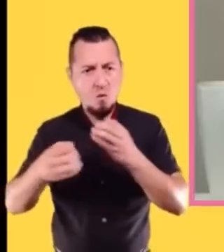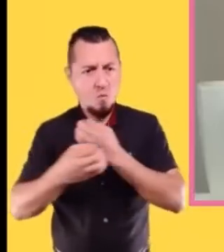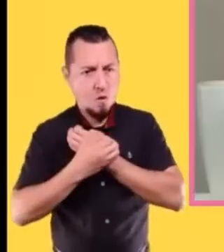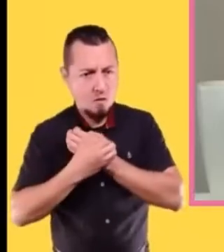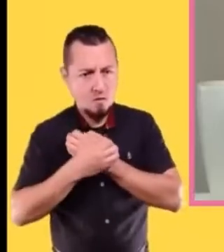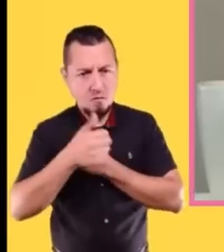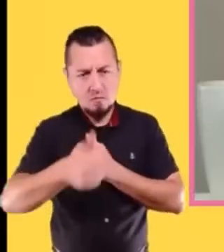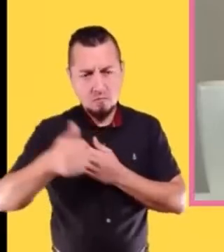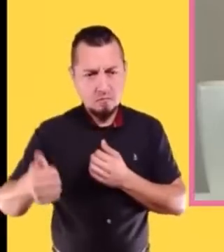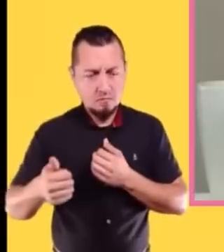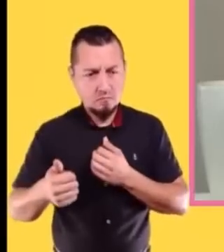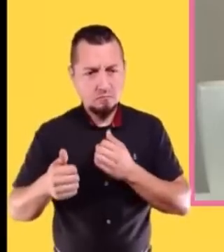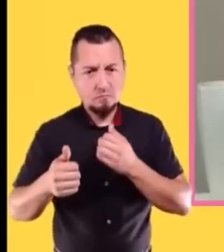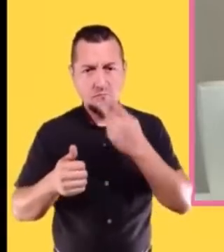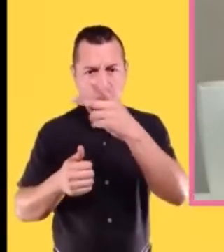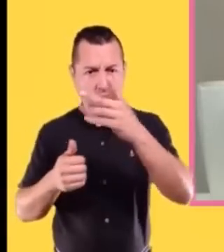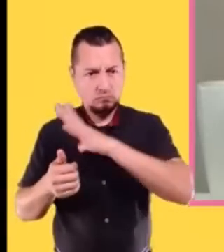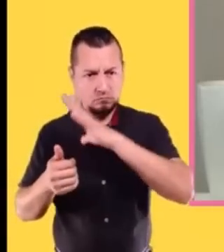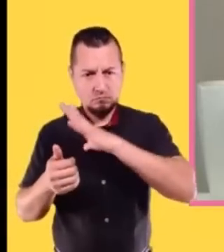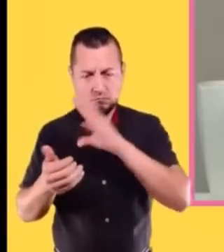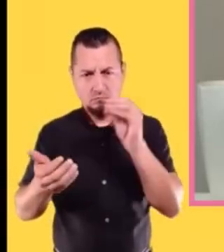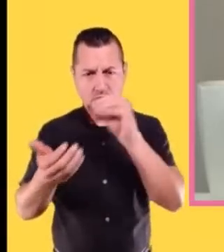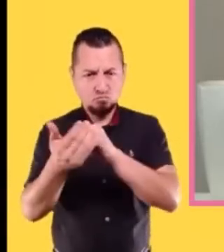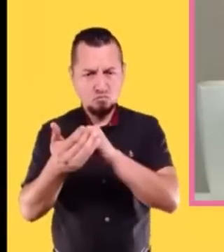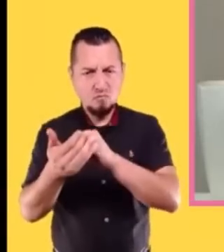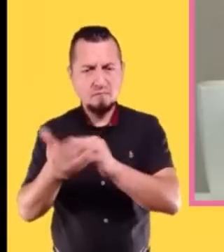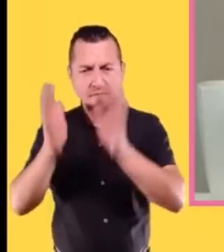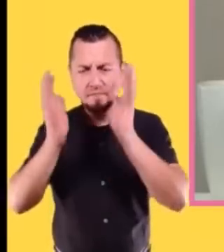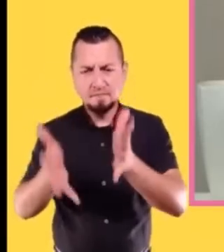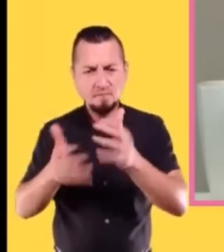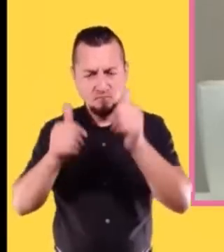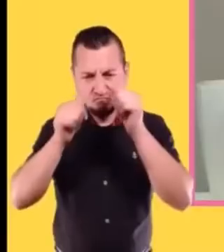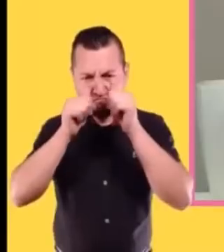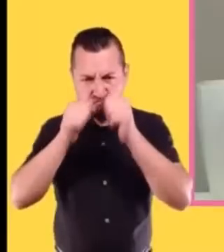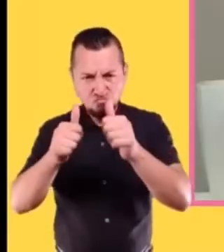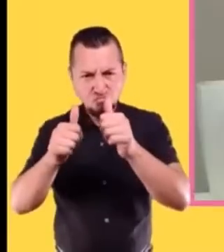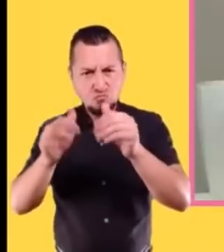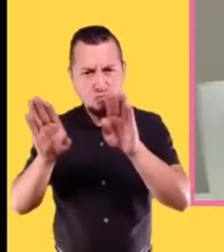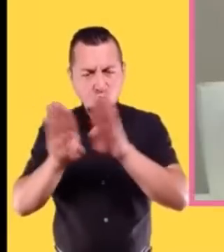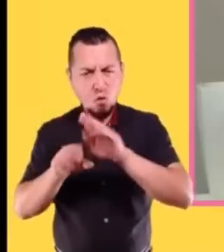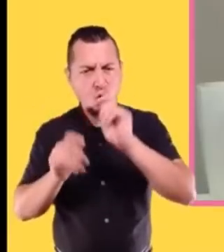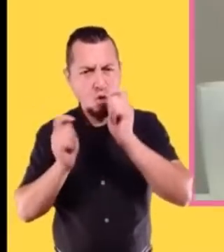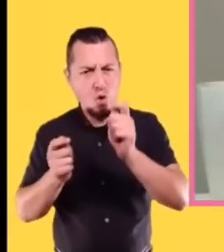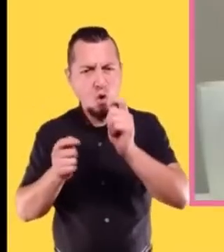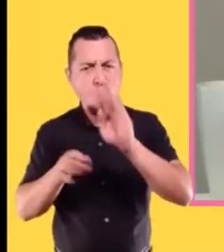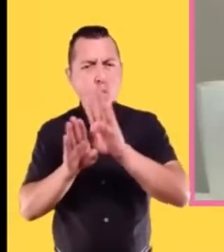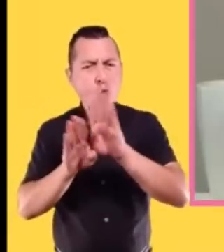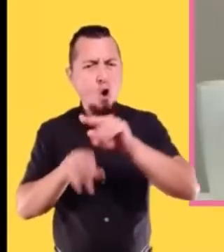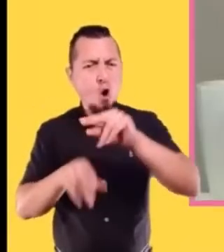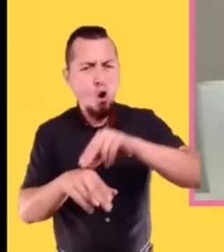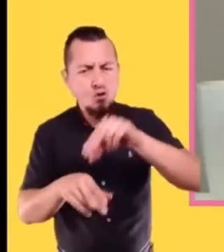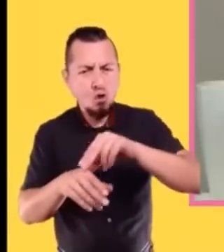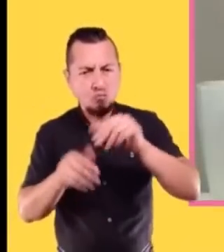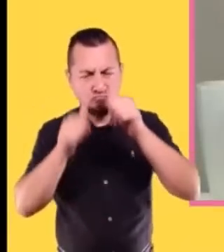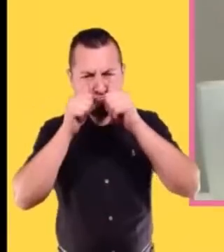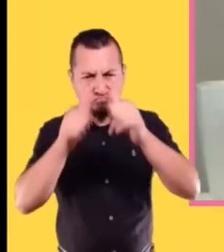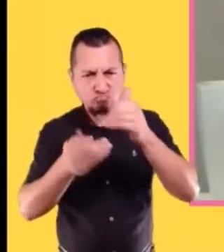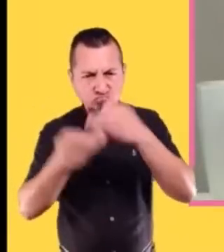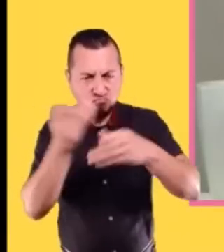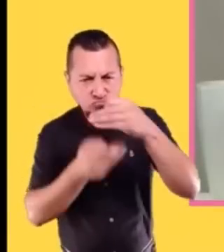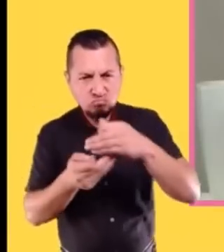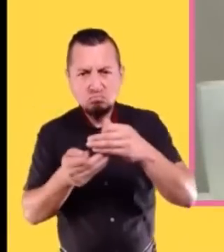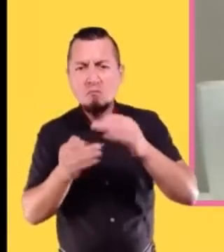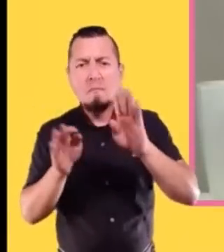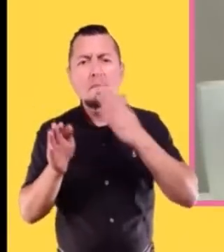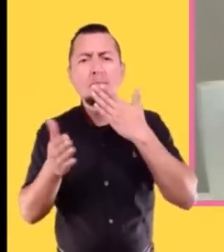Los materiales ahí están, será desde una base científica y con las herramientas pedagógicas adecuadas que se han puesto a prueba